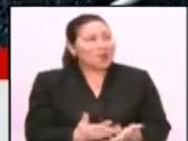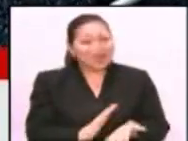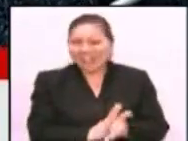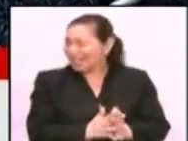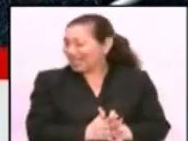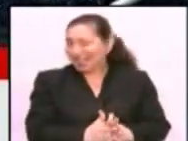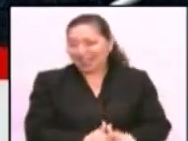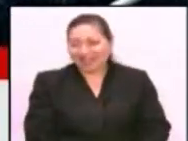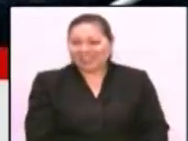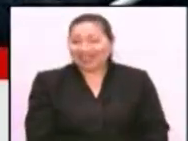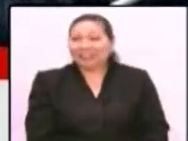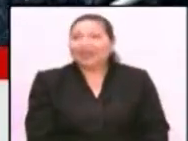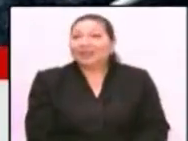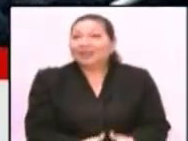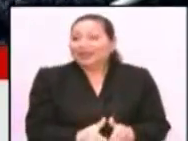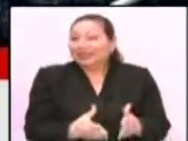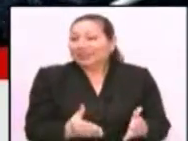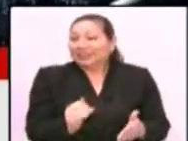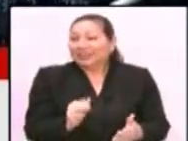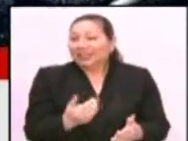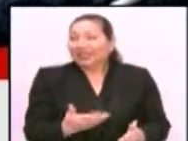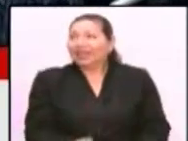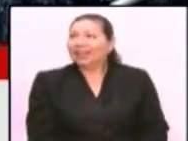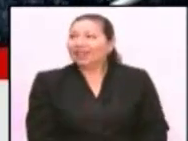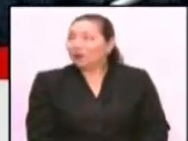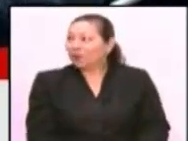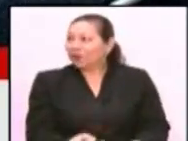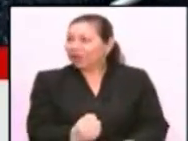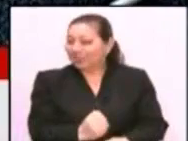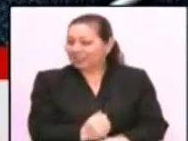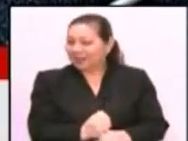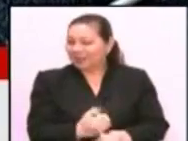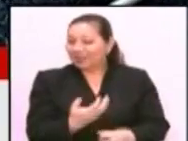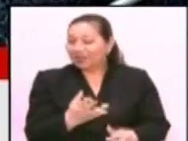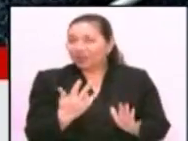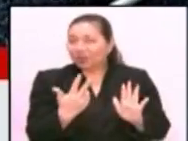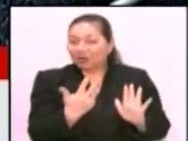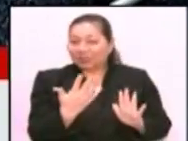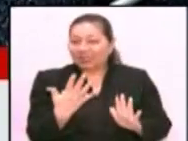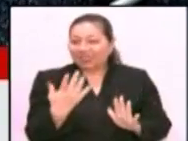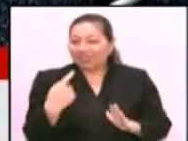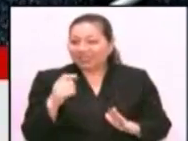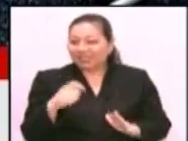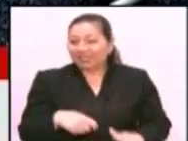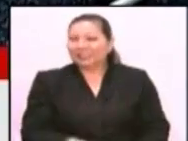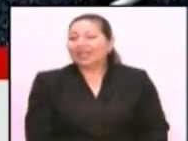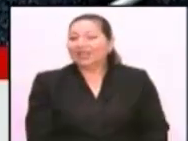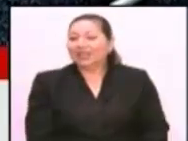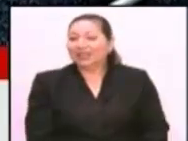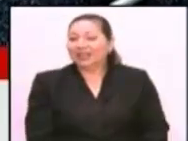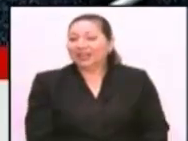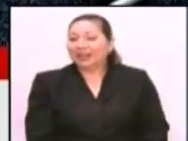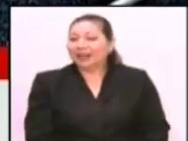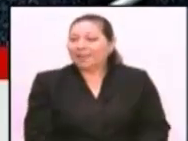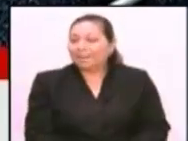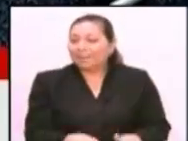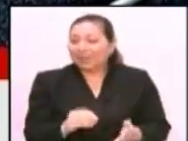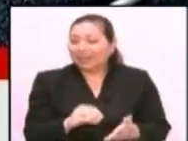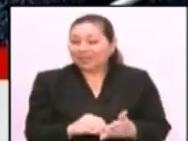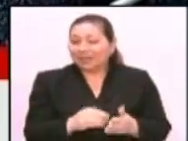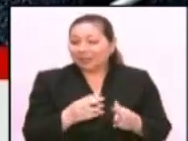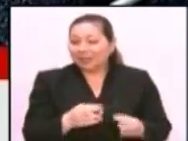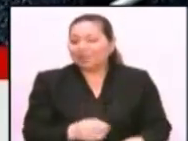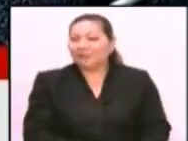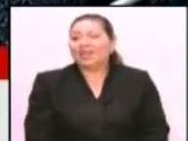nada ahí. Y miren qué grandeza hay, cuánto trabajo hay. El 85% de los internos en Cusco trabaja, señor Zoe,